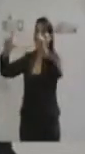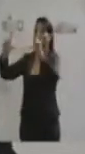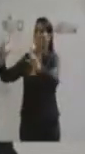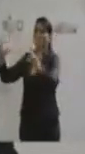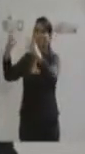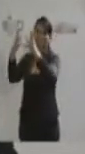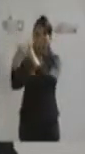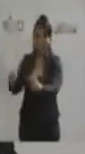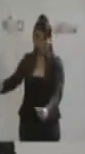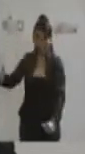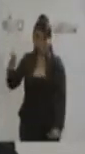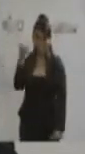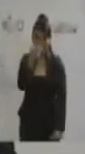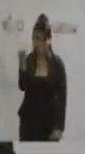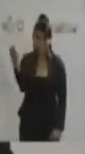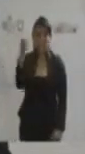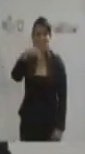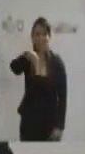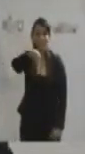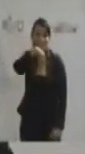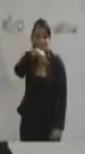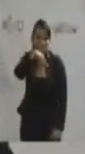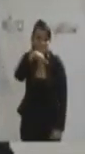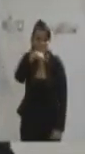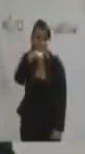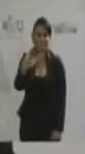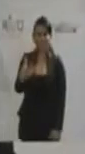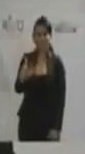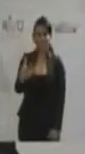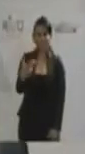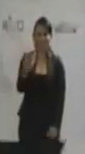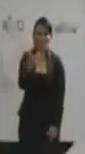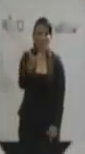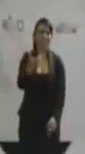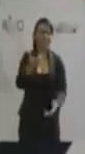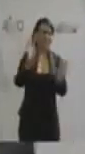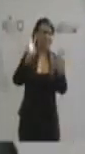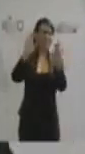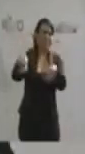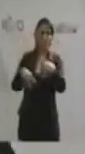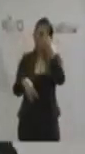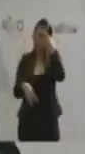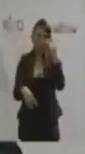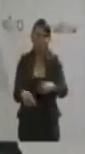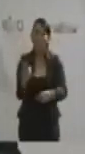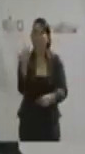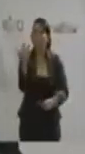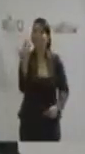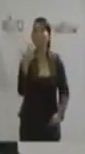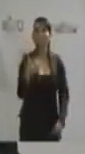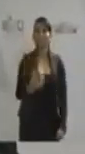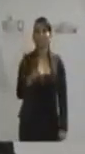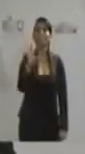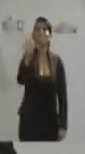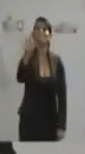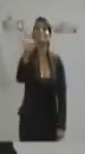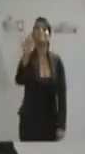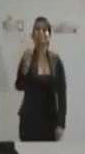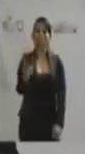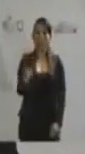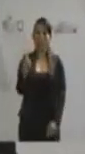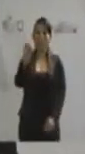te dicen, que solo es despilfarro de dinero, teniendo 40, 50 jovencitos ahí en los